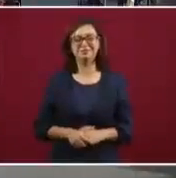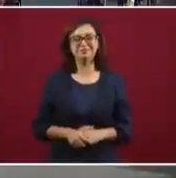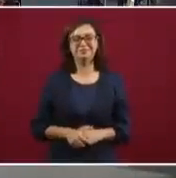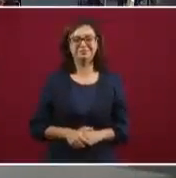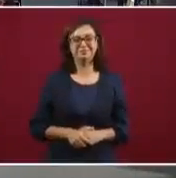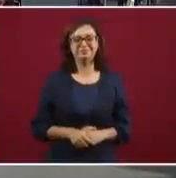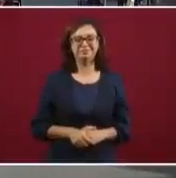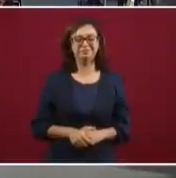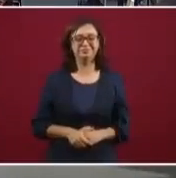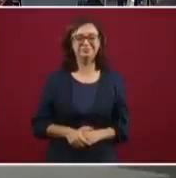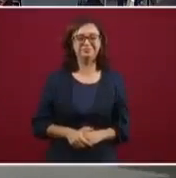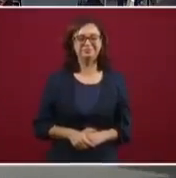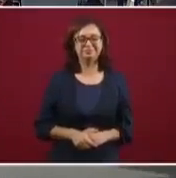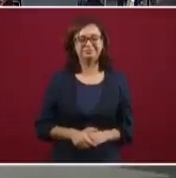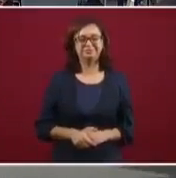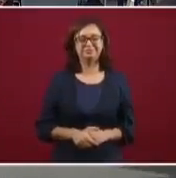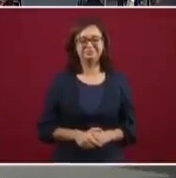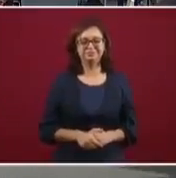Pero